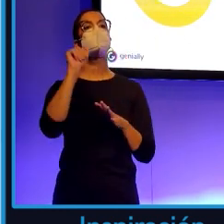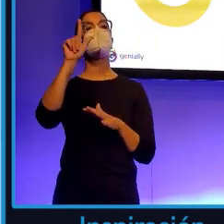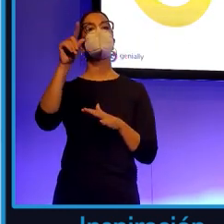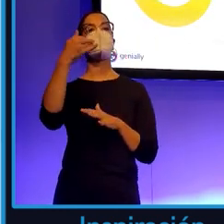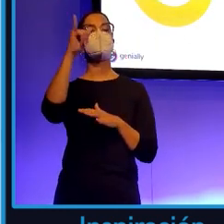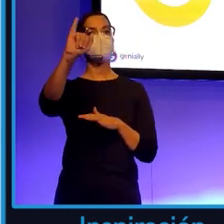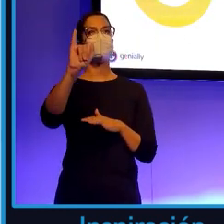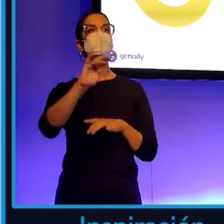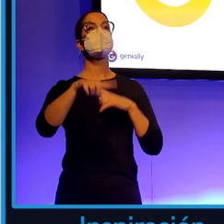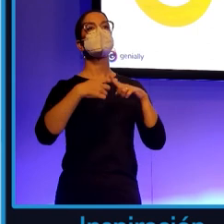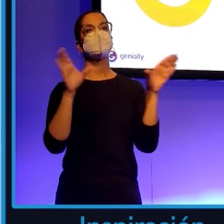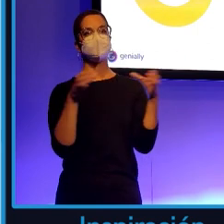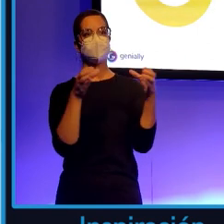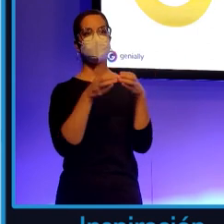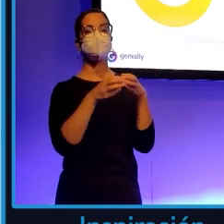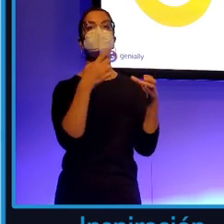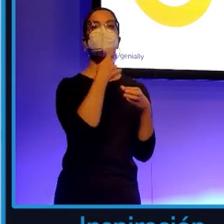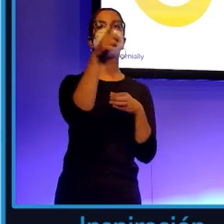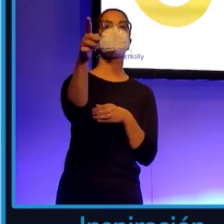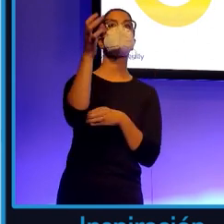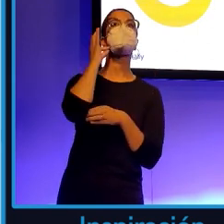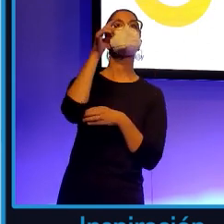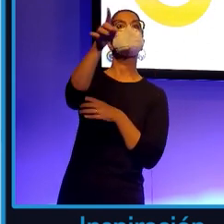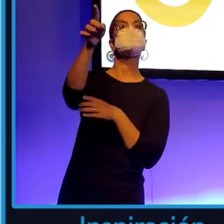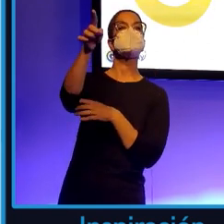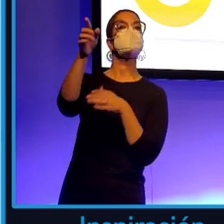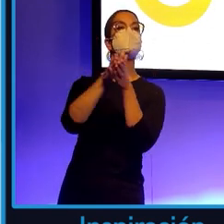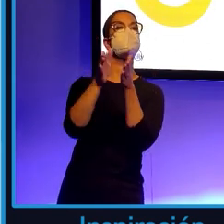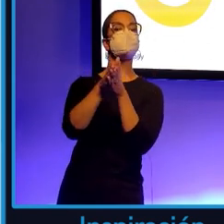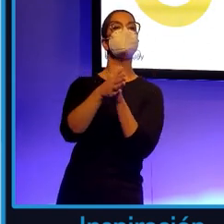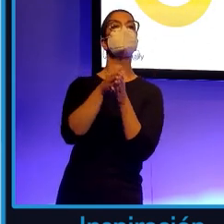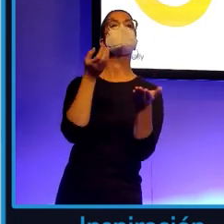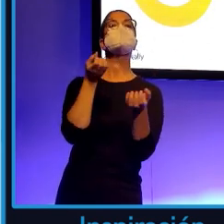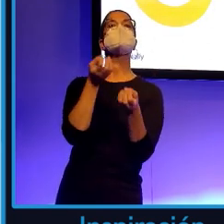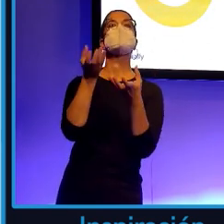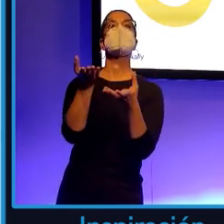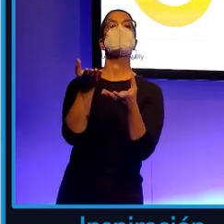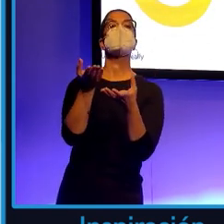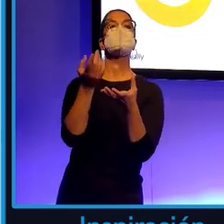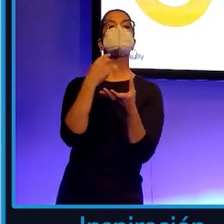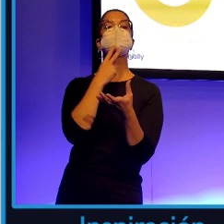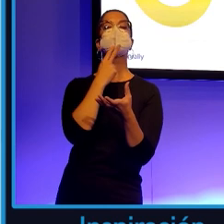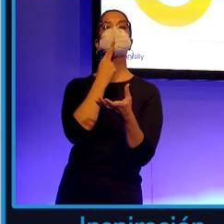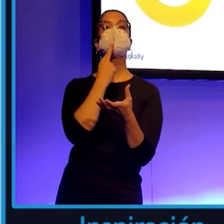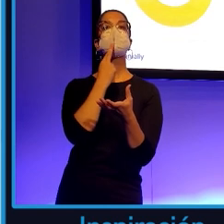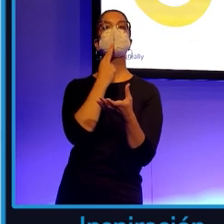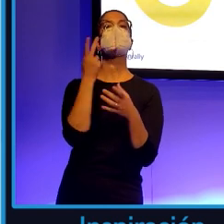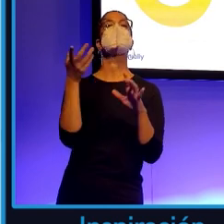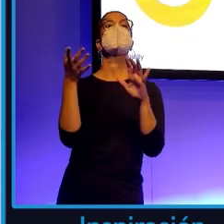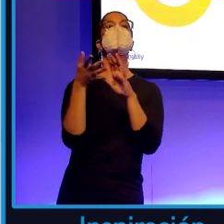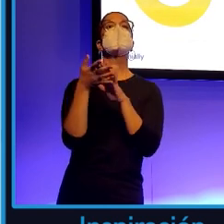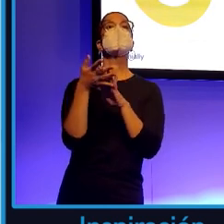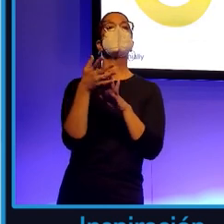y el equipo decirles la que lucía está ahí hace poco cuando fuimos a bilbao santander que es lo que había ya existen las peleas